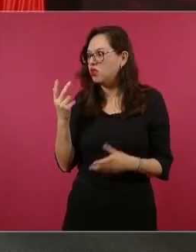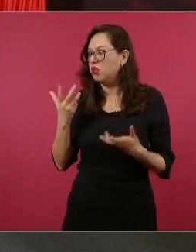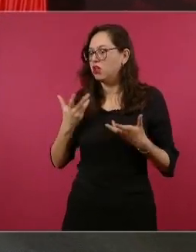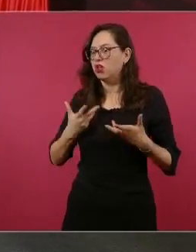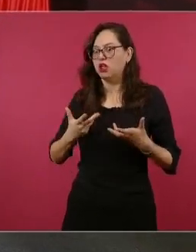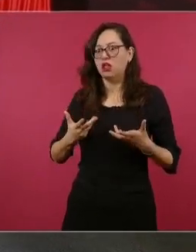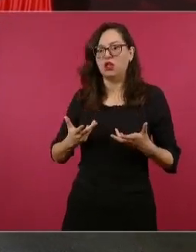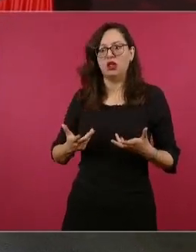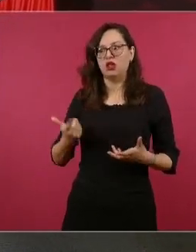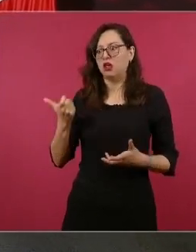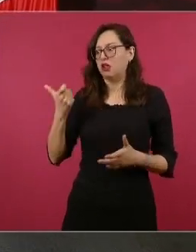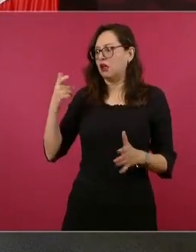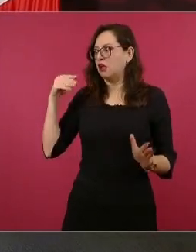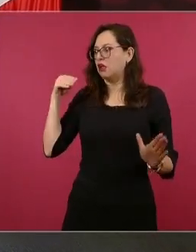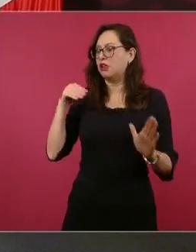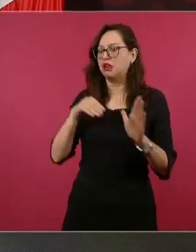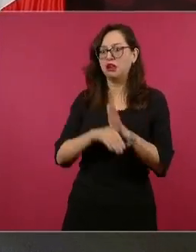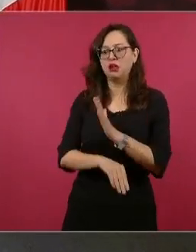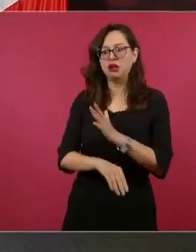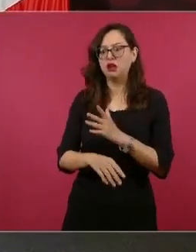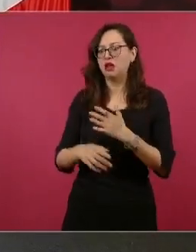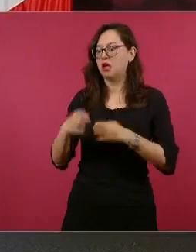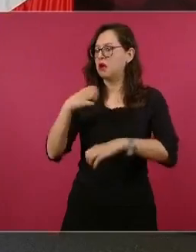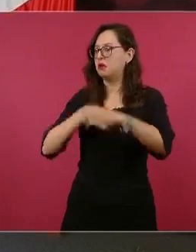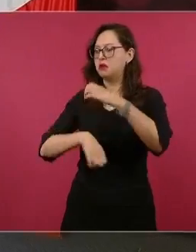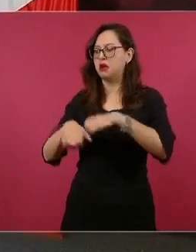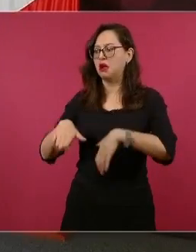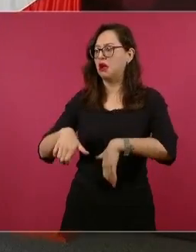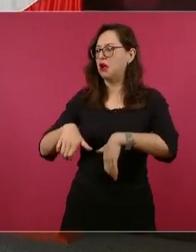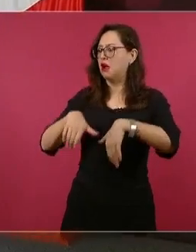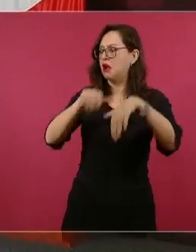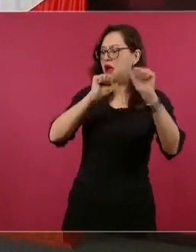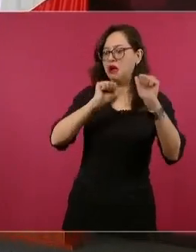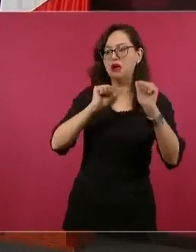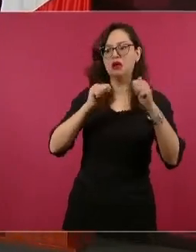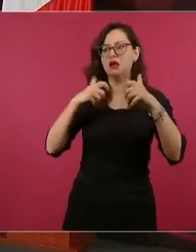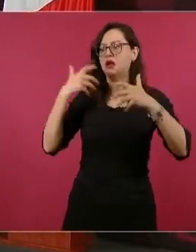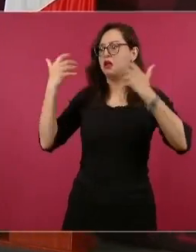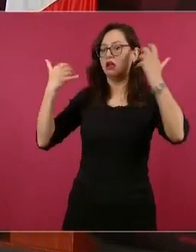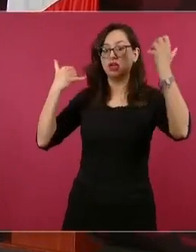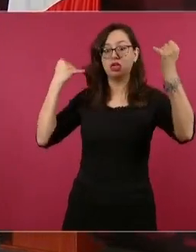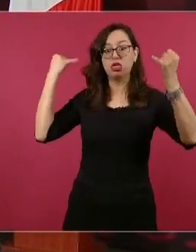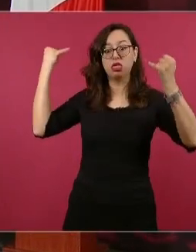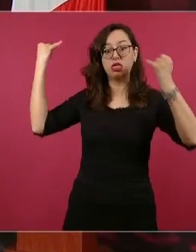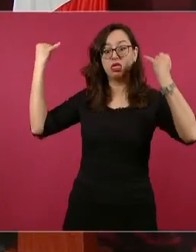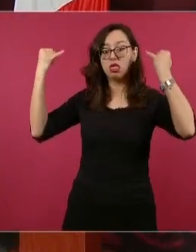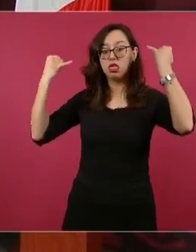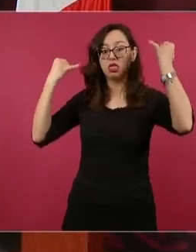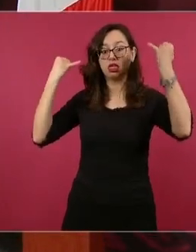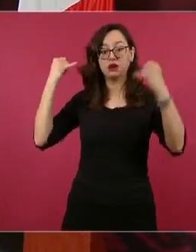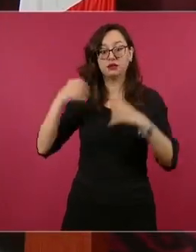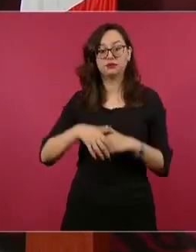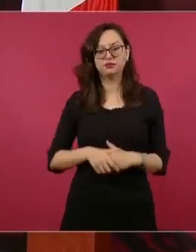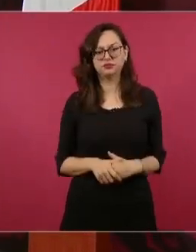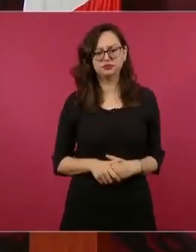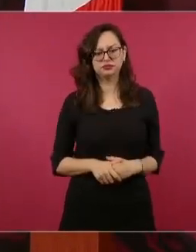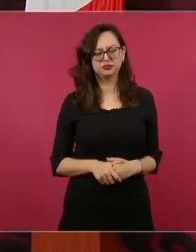va a haber devaluación. Ah, para que no haya fuga de capital, para que no haya devaluación,